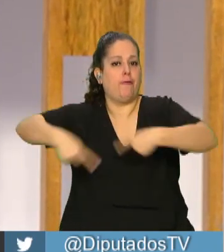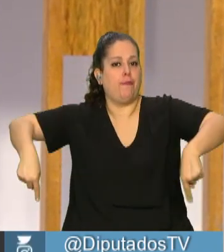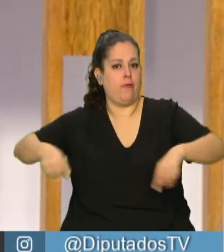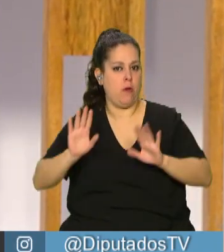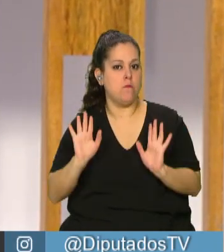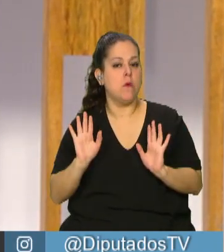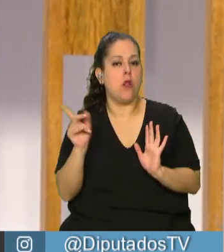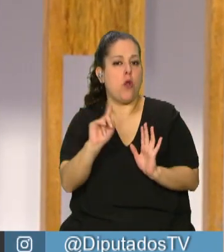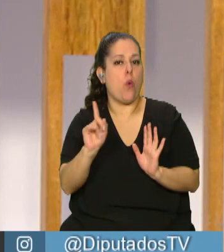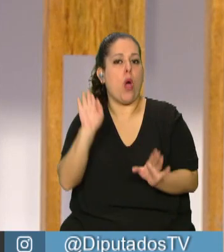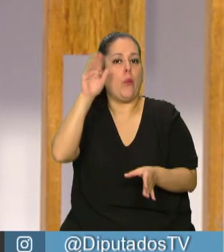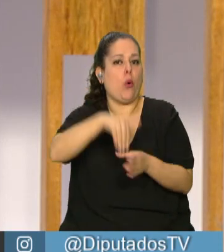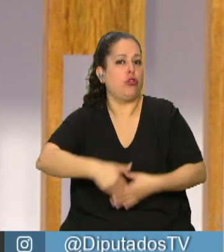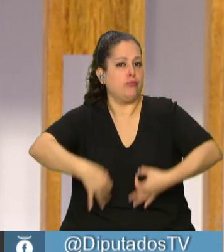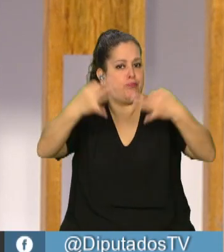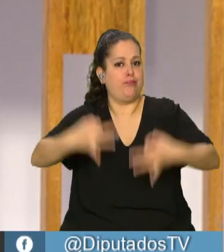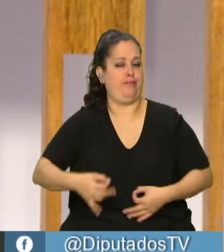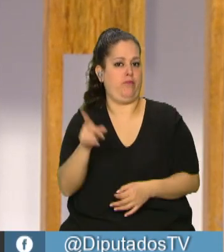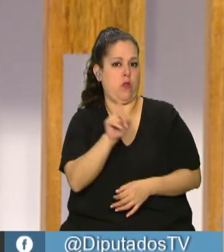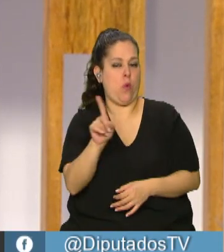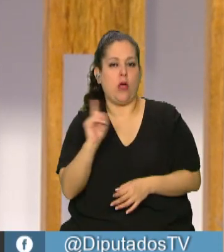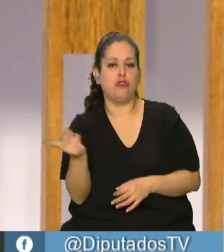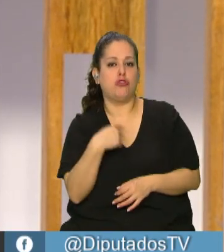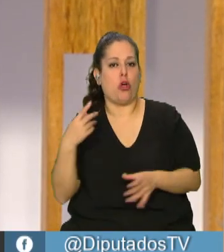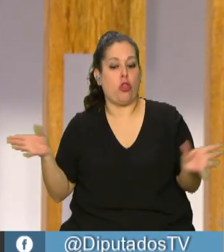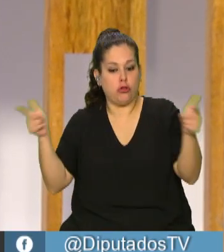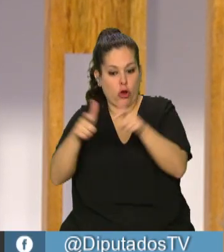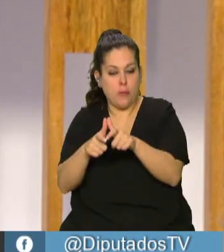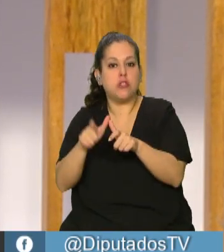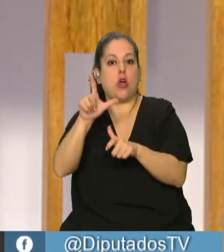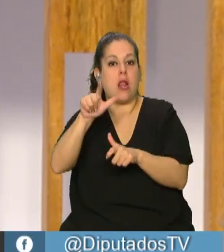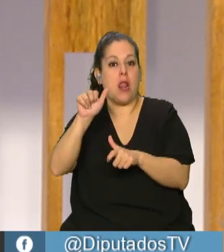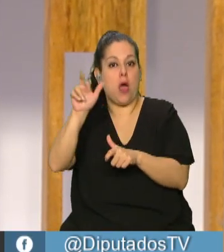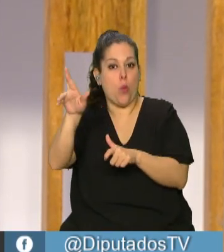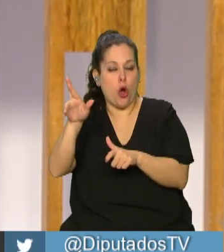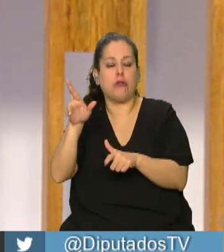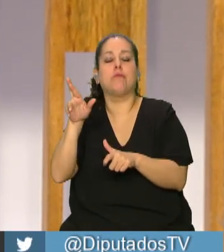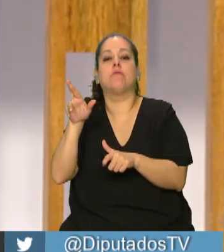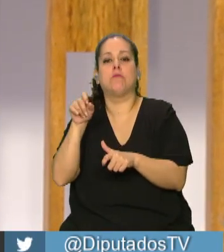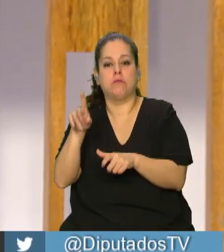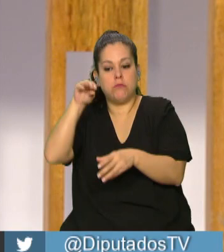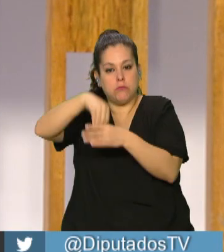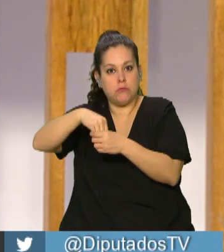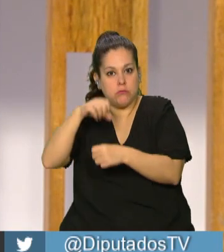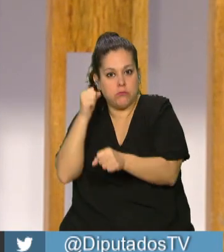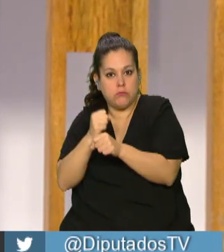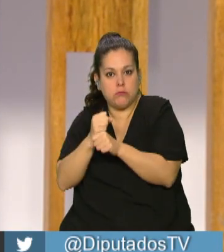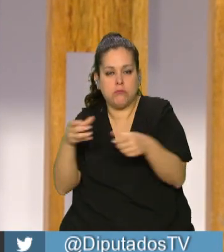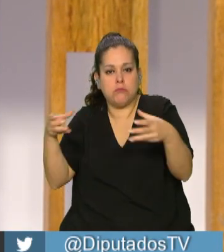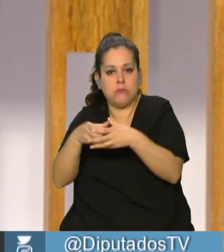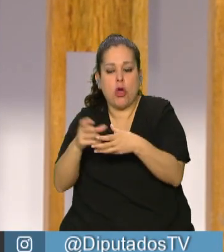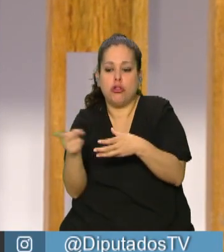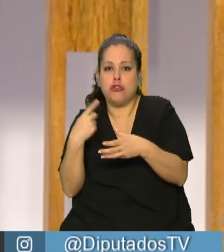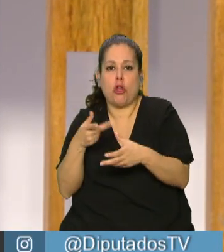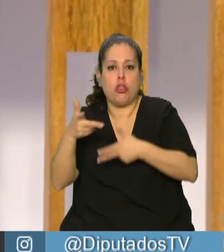que no hay un voto ponderado, o sea, todos en la Comisión de Labor, todos manifiestan qué es lo que van a